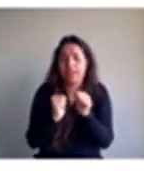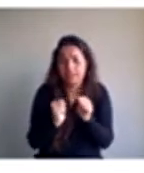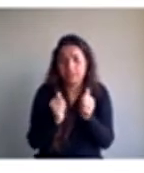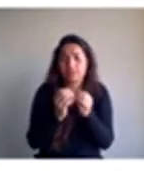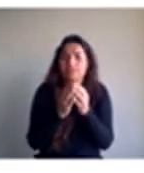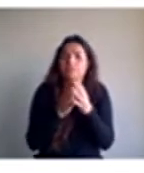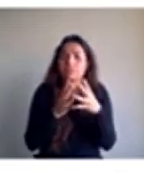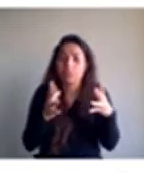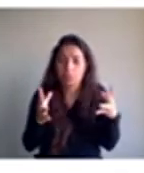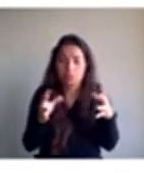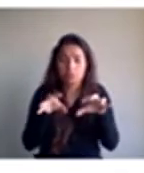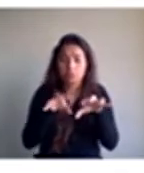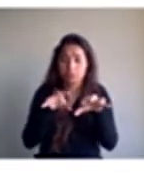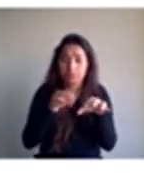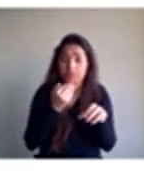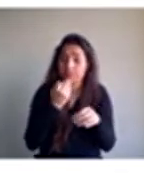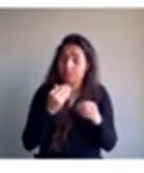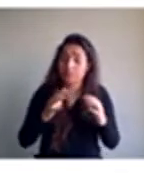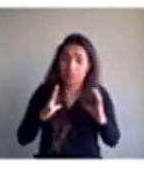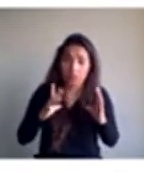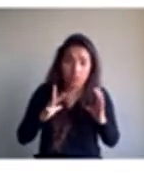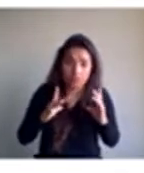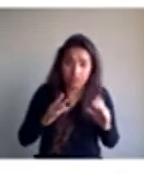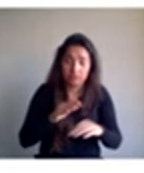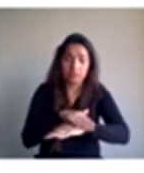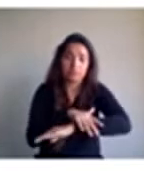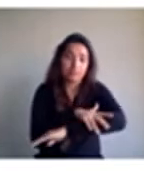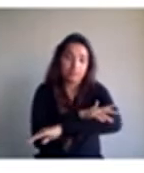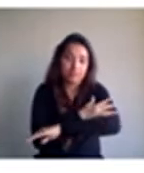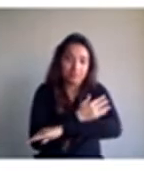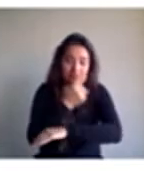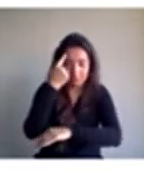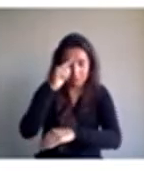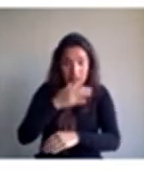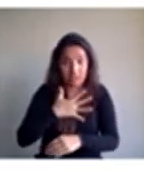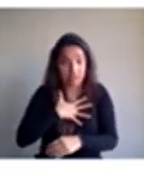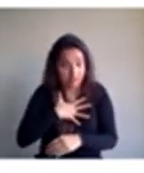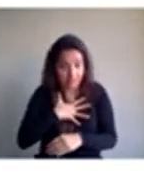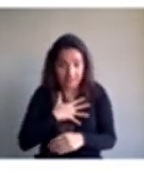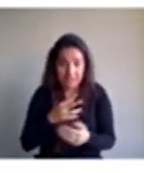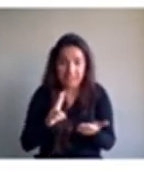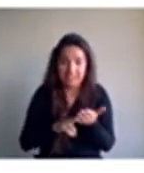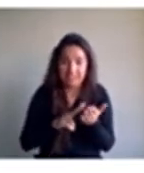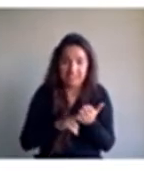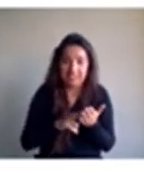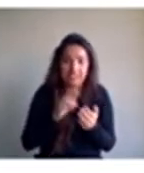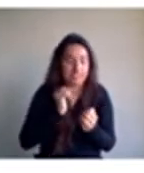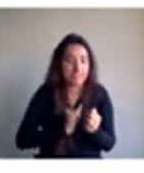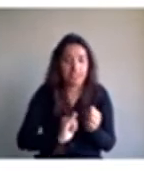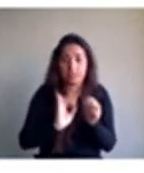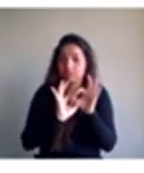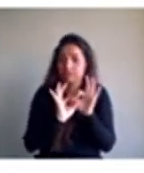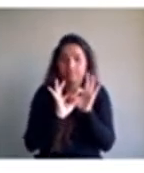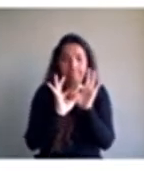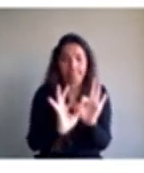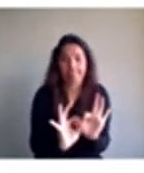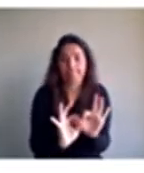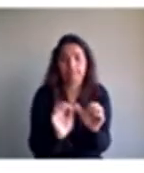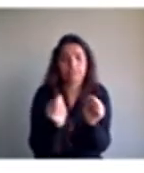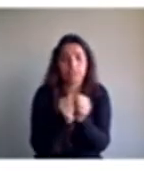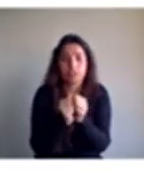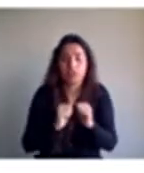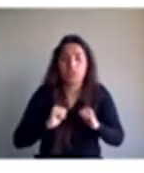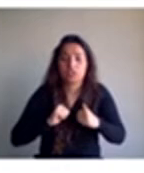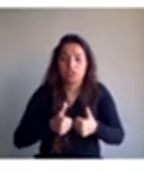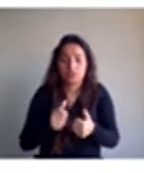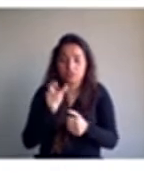muy felices muy emocionados y realmente siempre muy agradecidos con los como ver discapacidad con